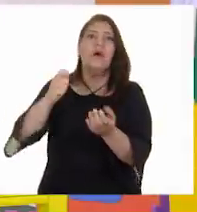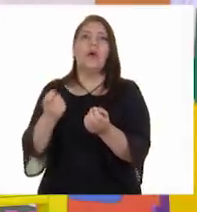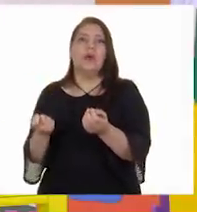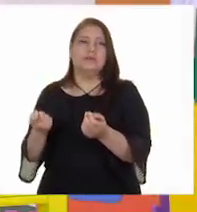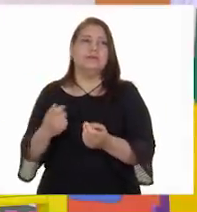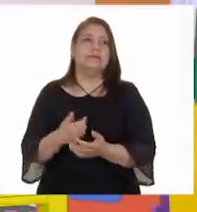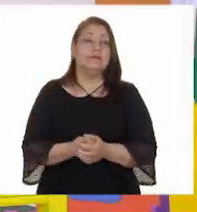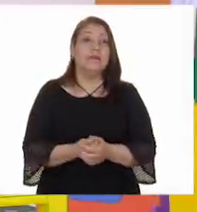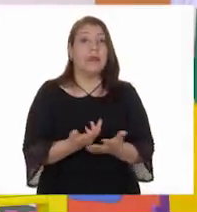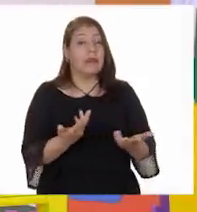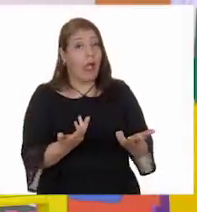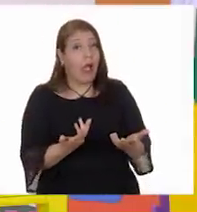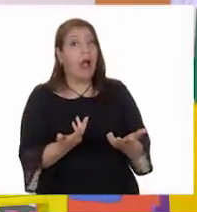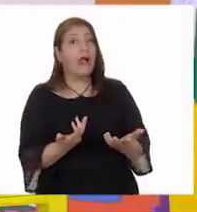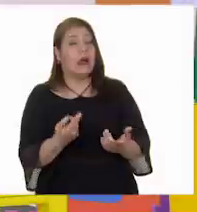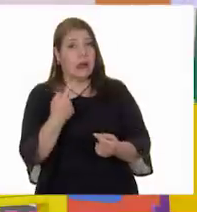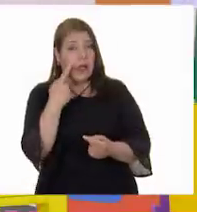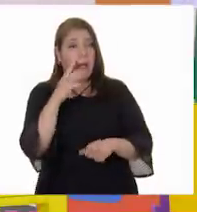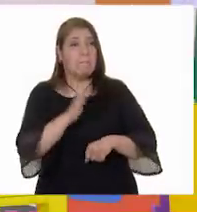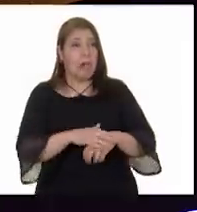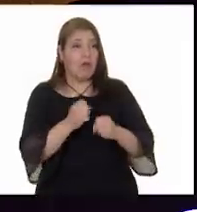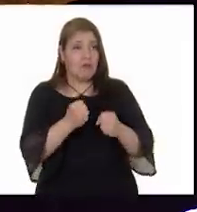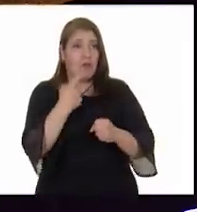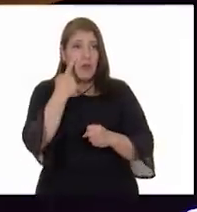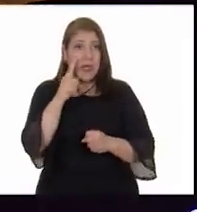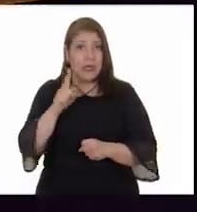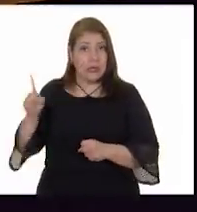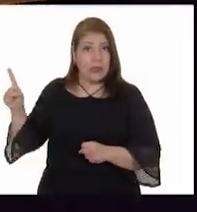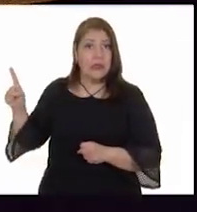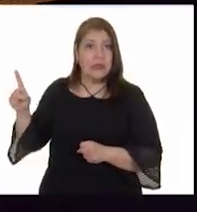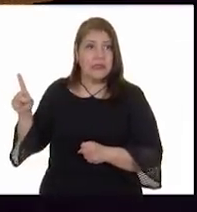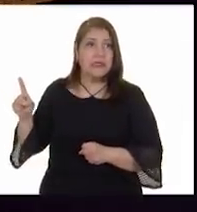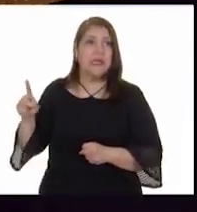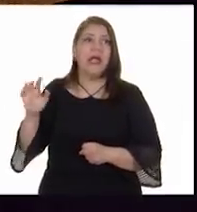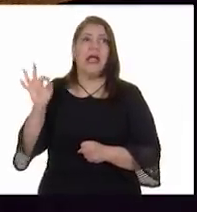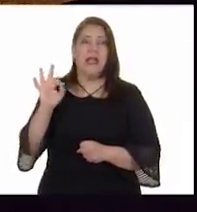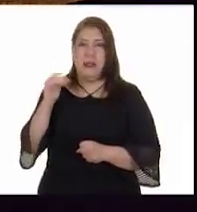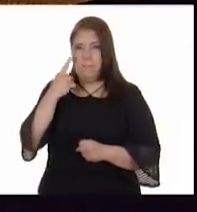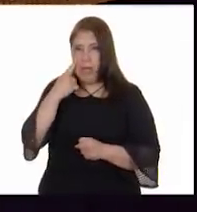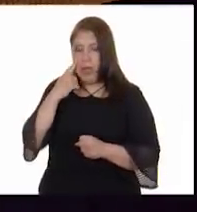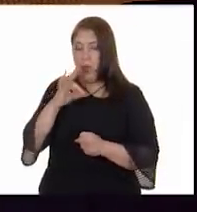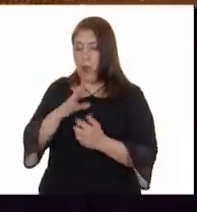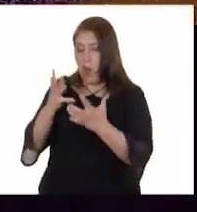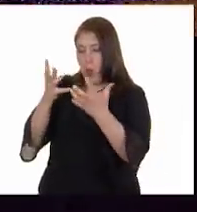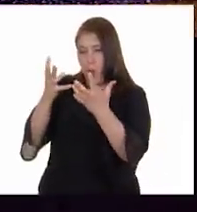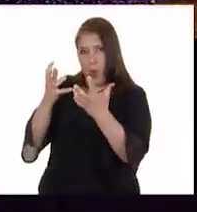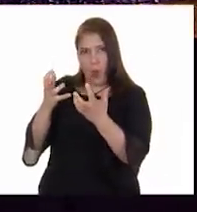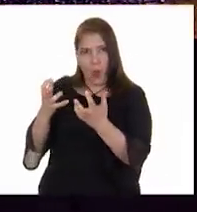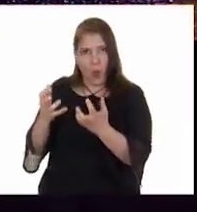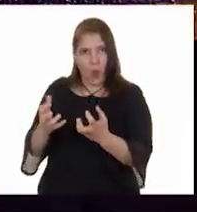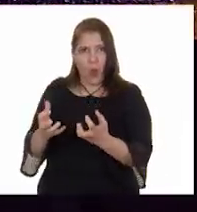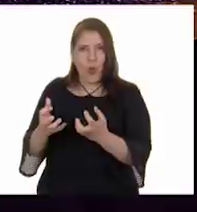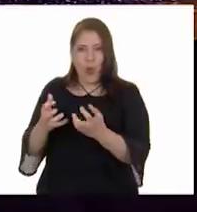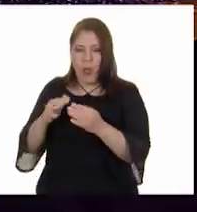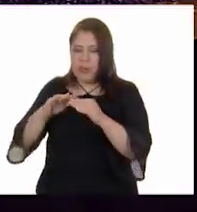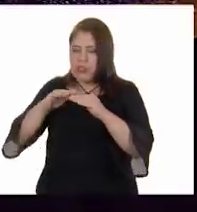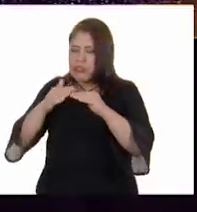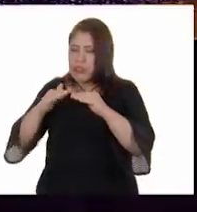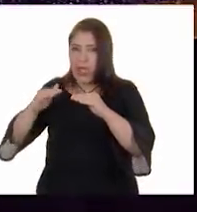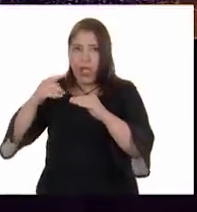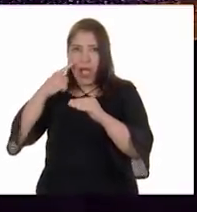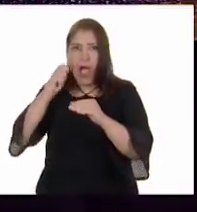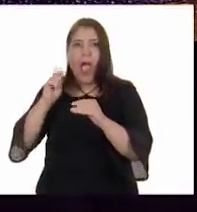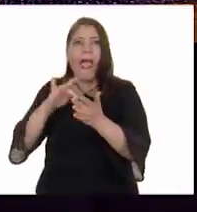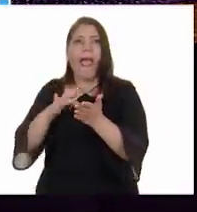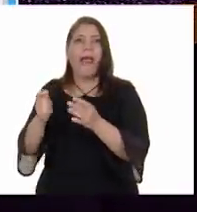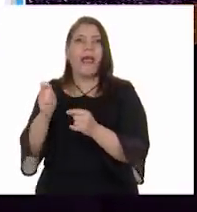Todavía se puede hacer más fuerte ese color moviendo ese soluto, modificando la proporción. Y si lo dejamos secar, se va a generar una textura gracias a la mezcla